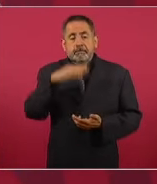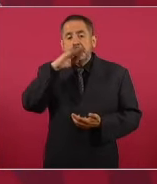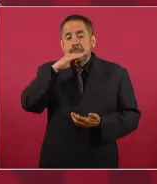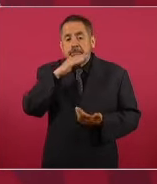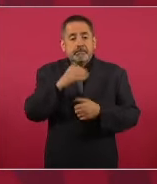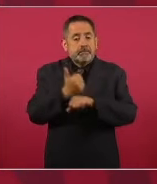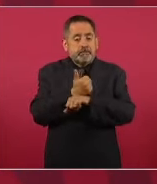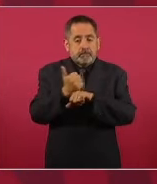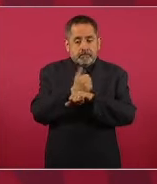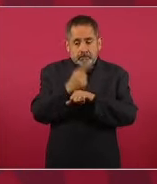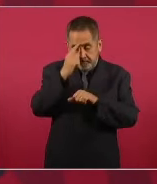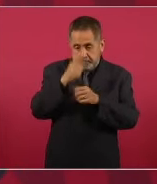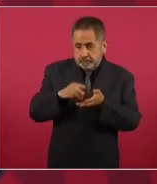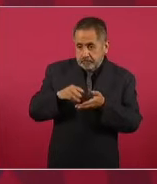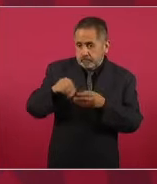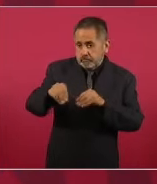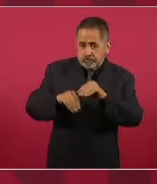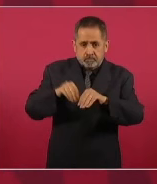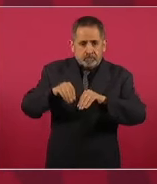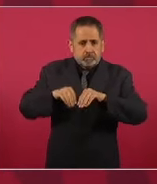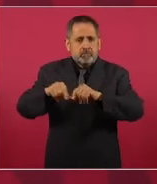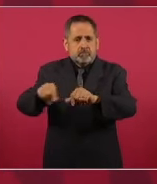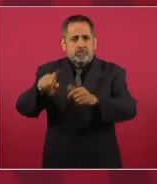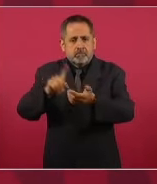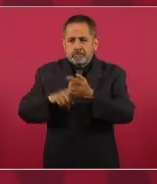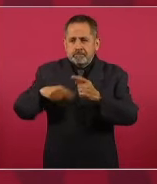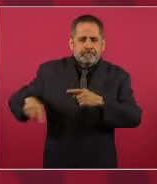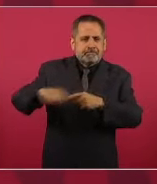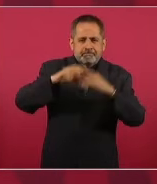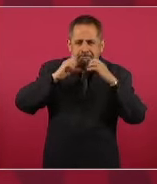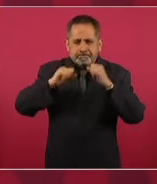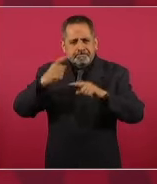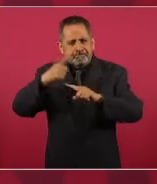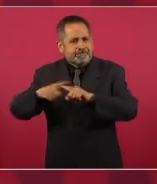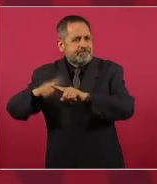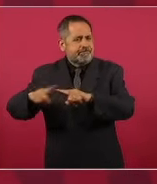de fomento al sector pecuario.